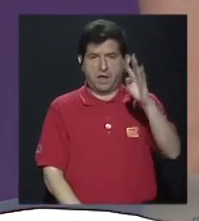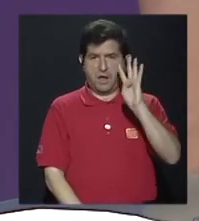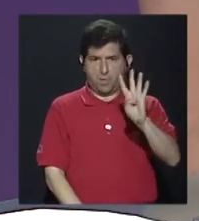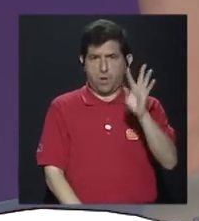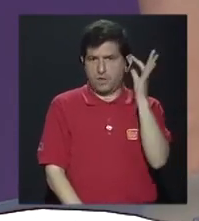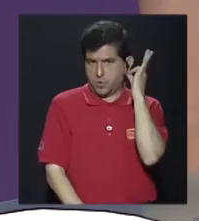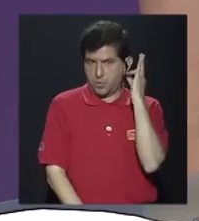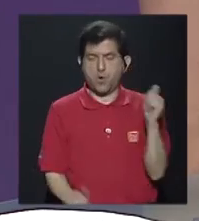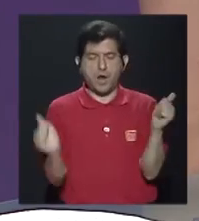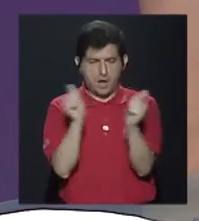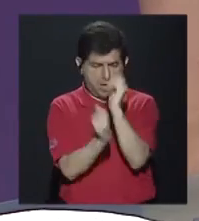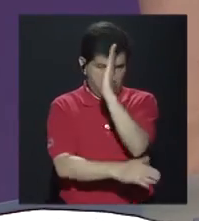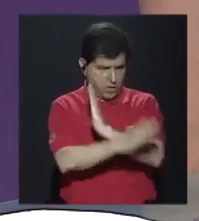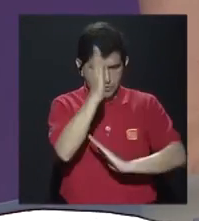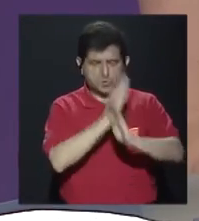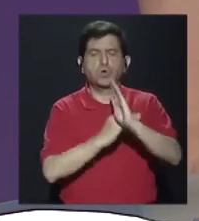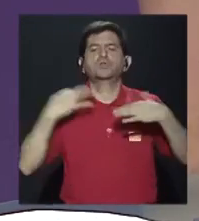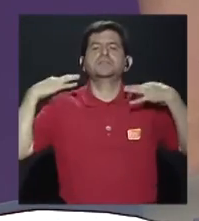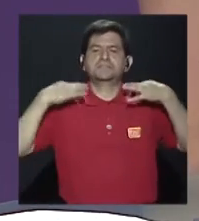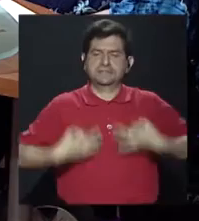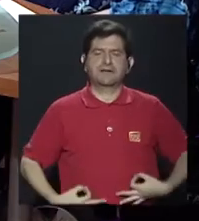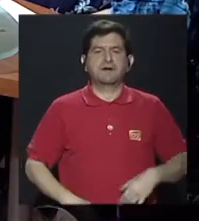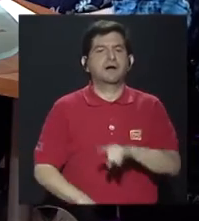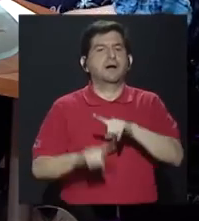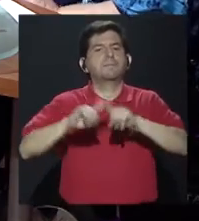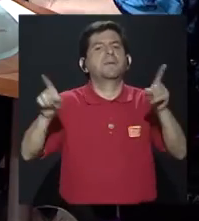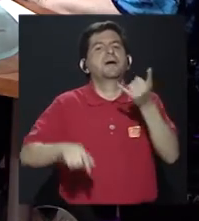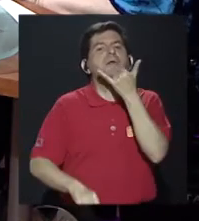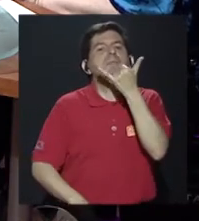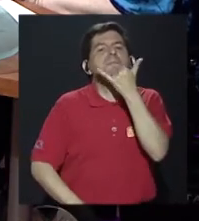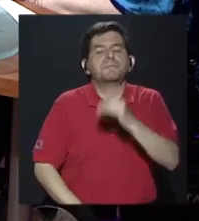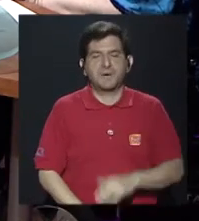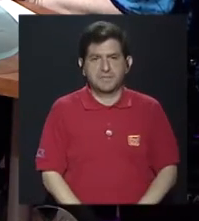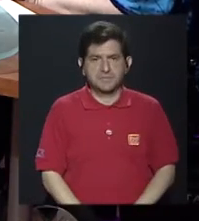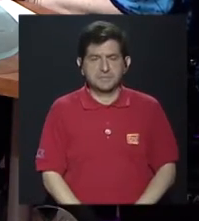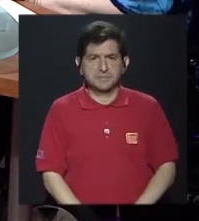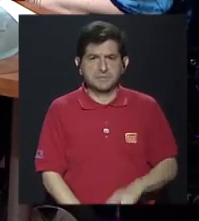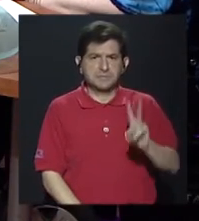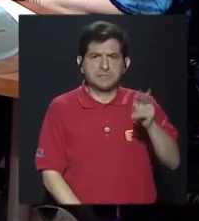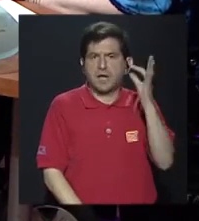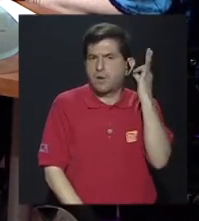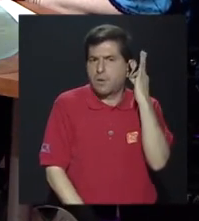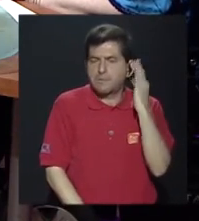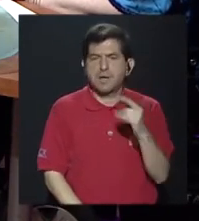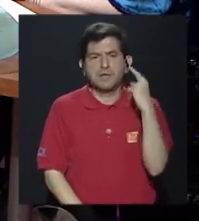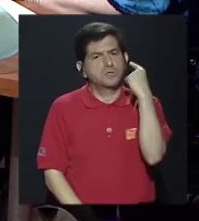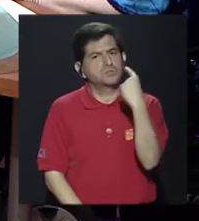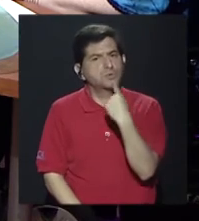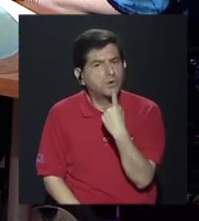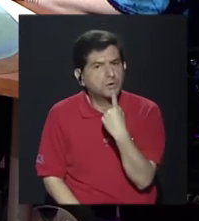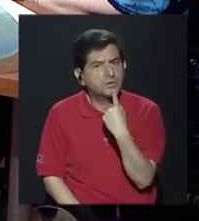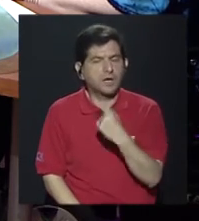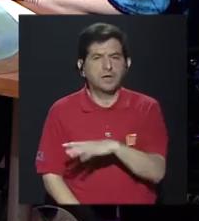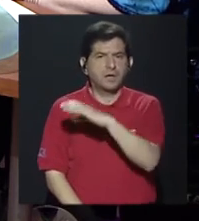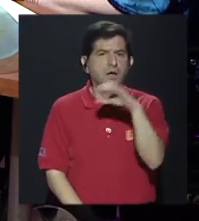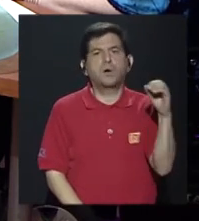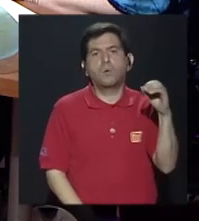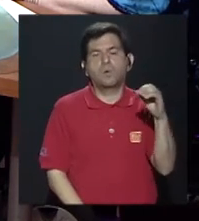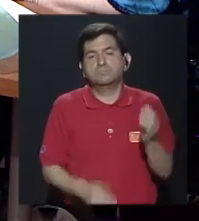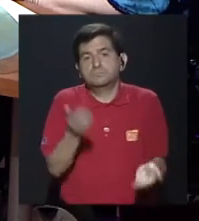con discapacidad física. Pero ¿qué pasa con las compañeras que son sordas o